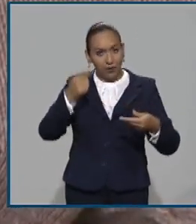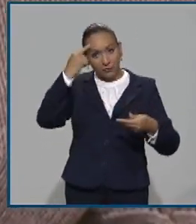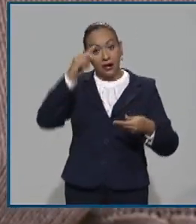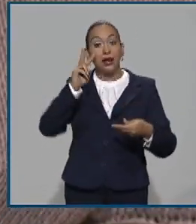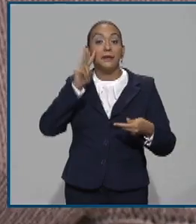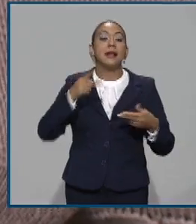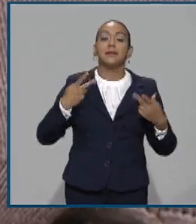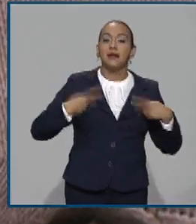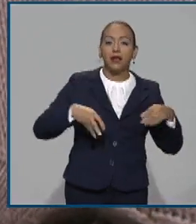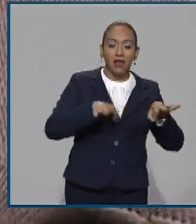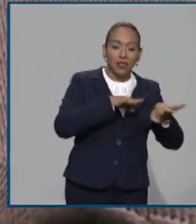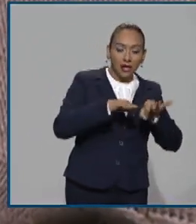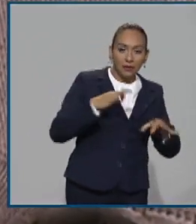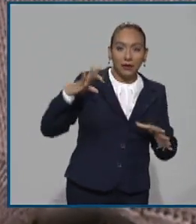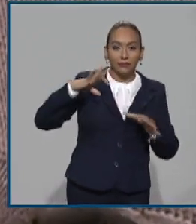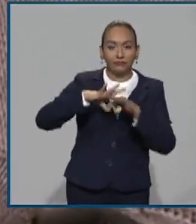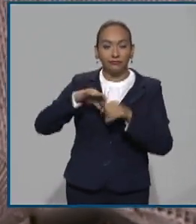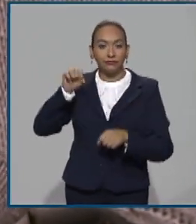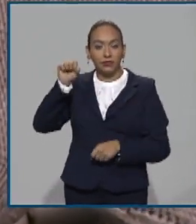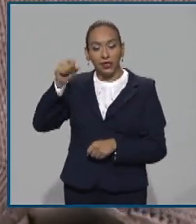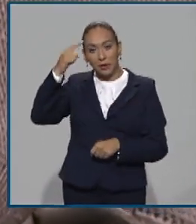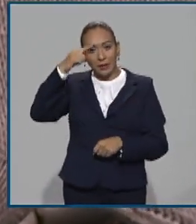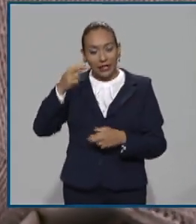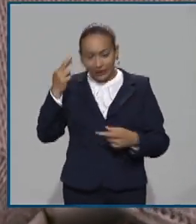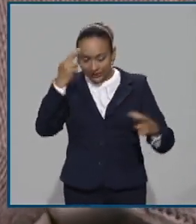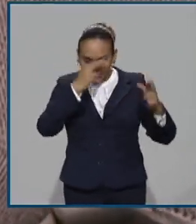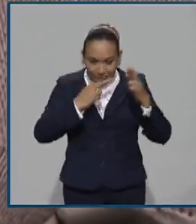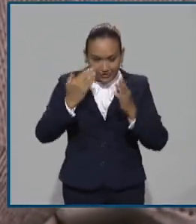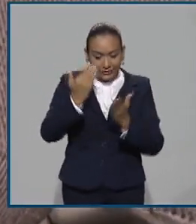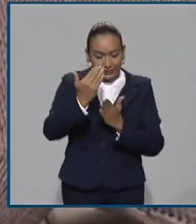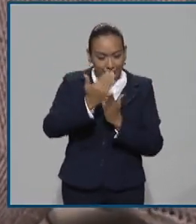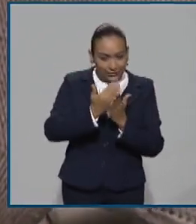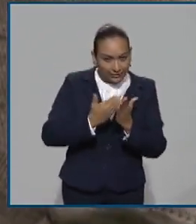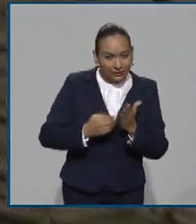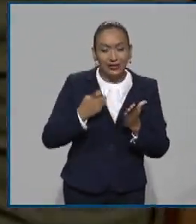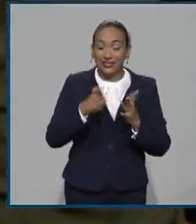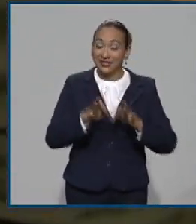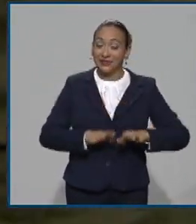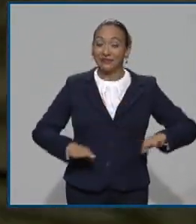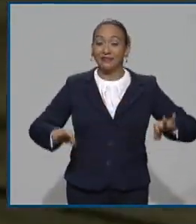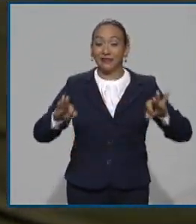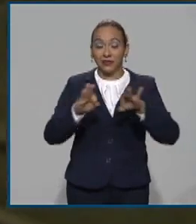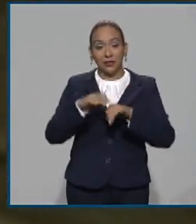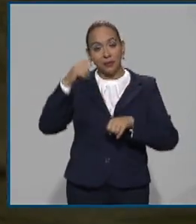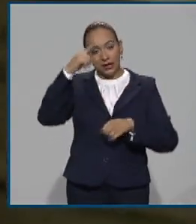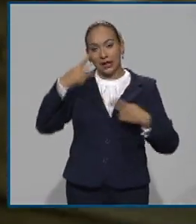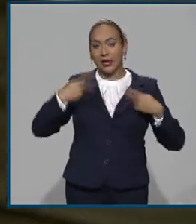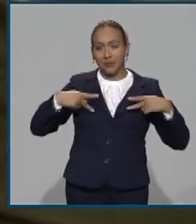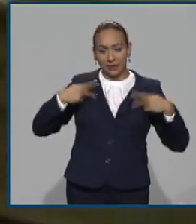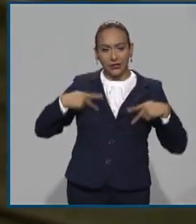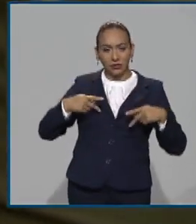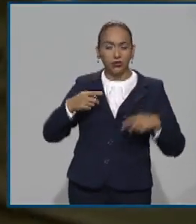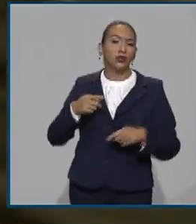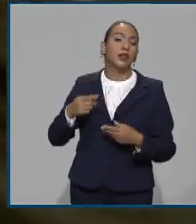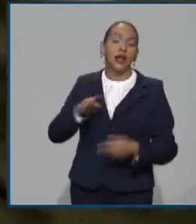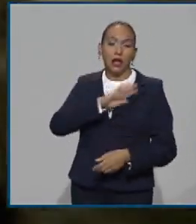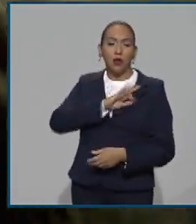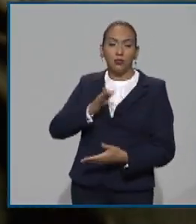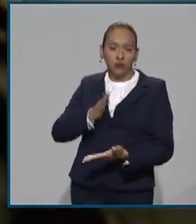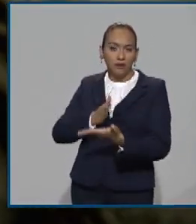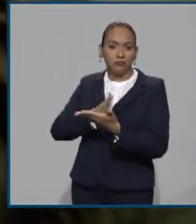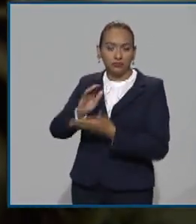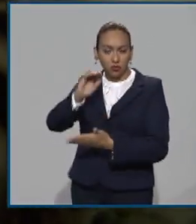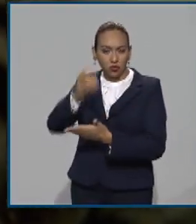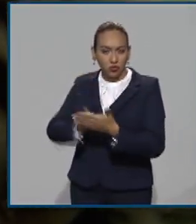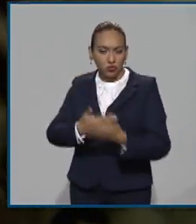laboral para el desahogo de la prueba del recuento, que es el medio idóneo para acreditar el derecho a la titularidad y administración del